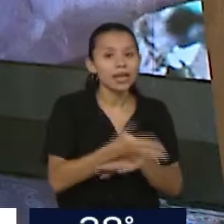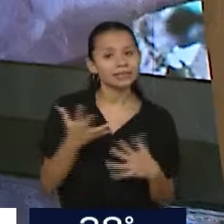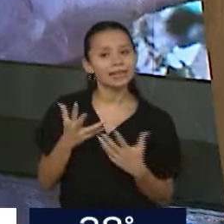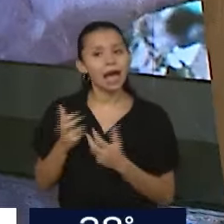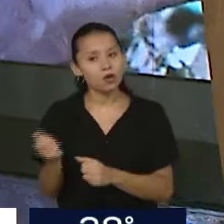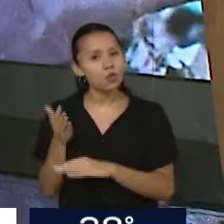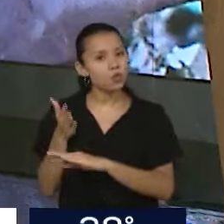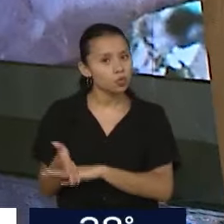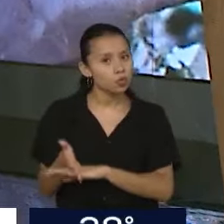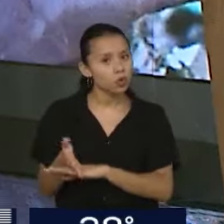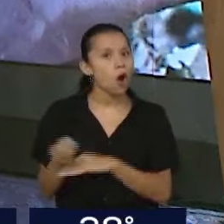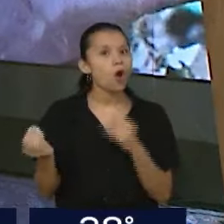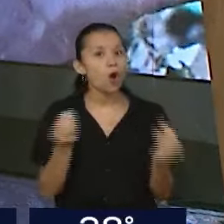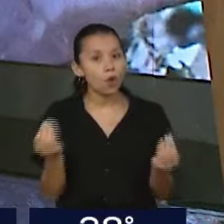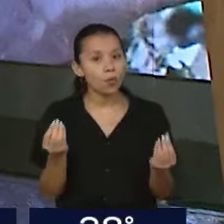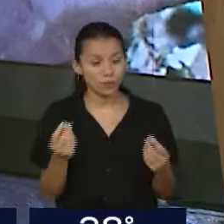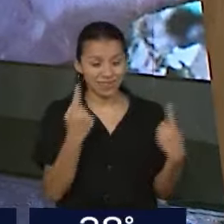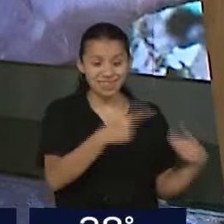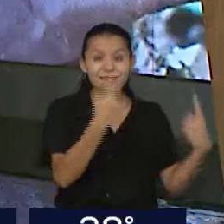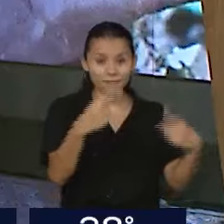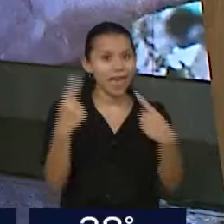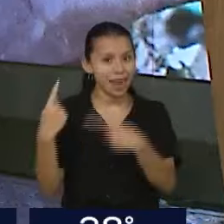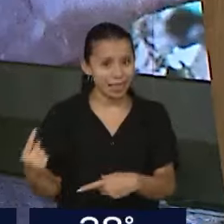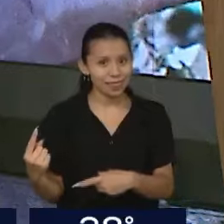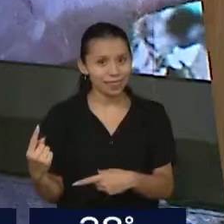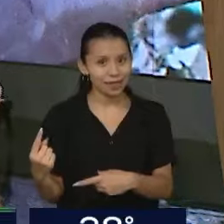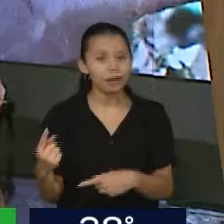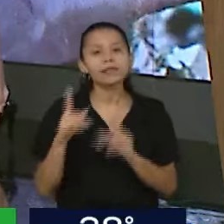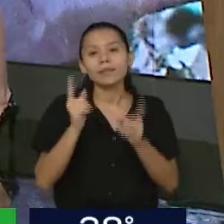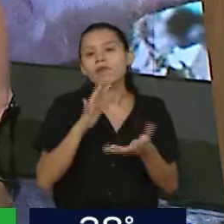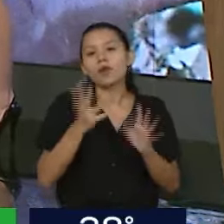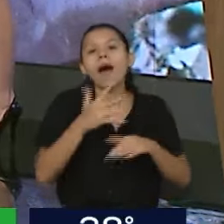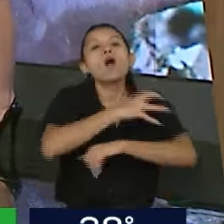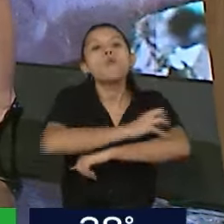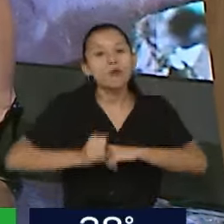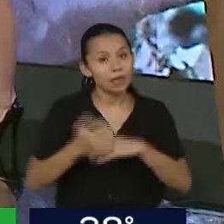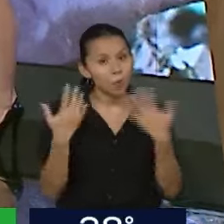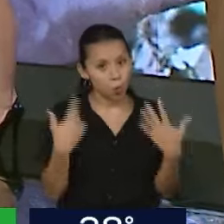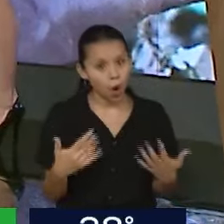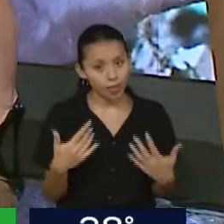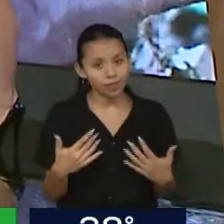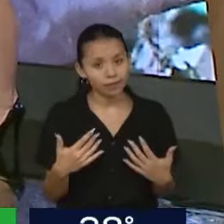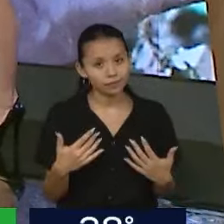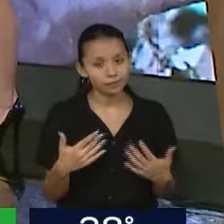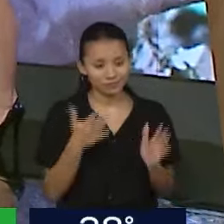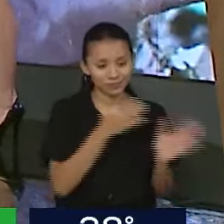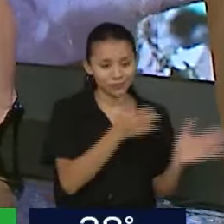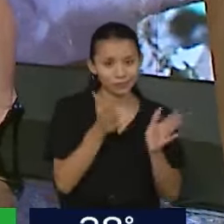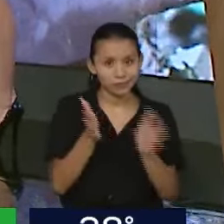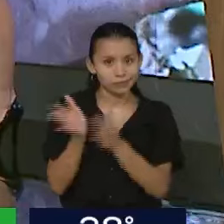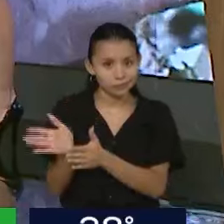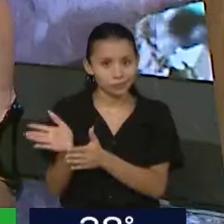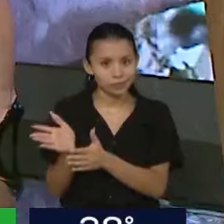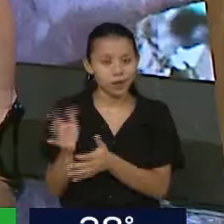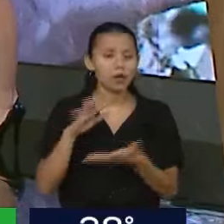un deterioro social importante, y esto no precisamente puede ir apuntado en la misma dirección de los ingresos